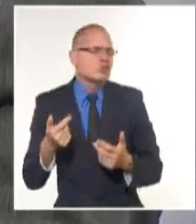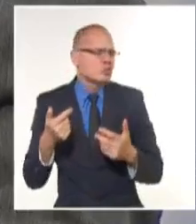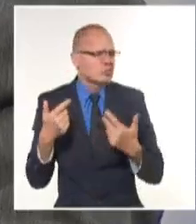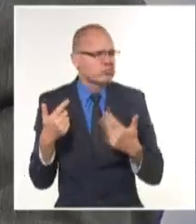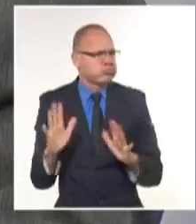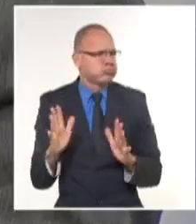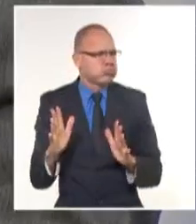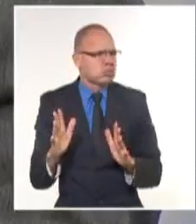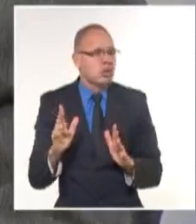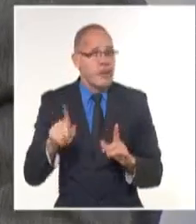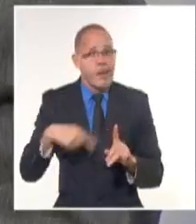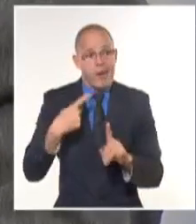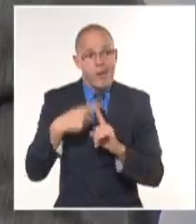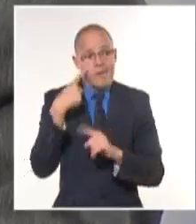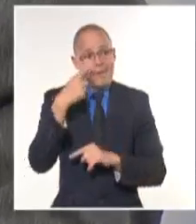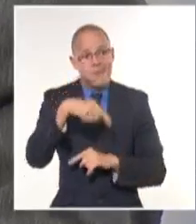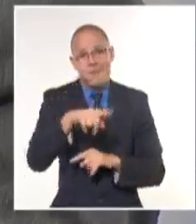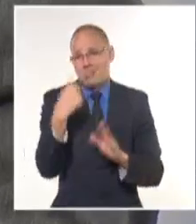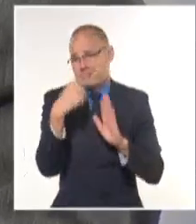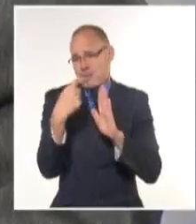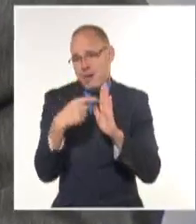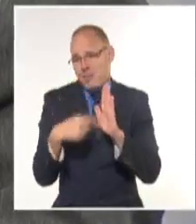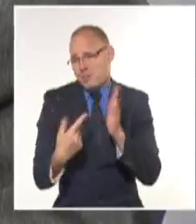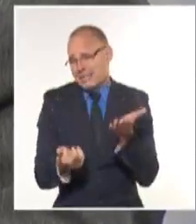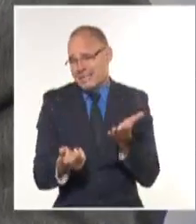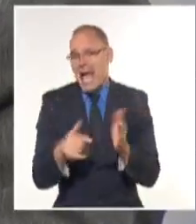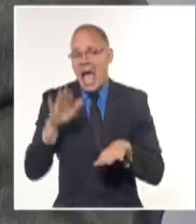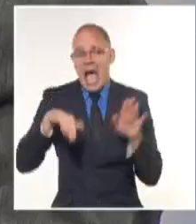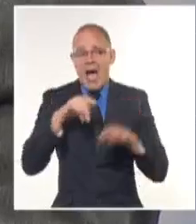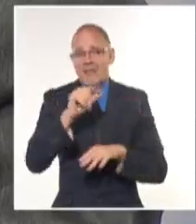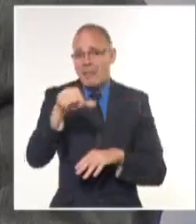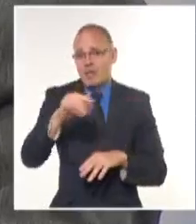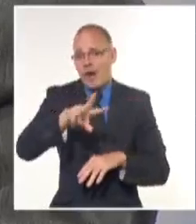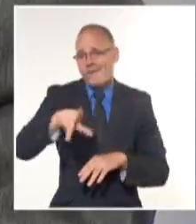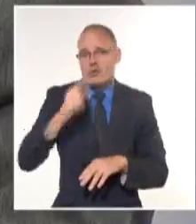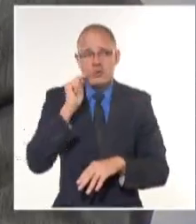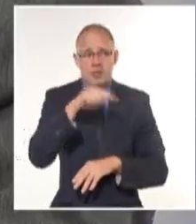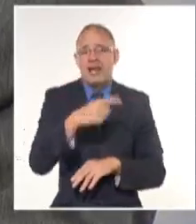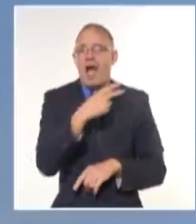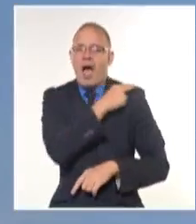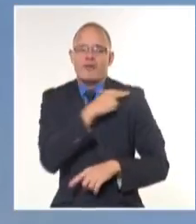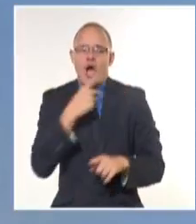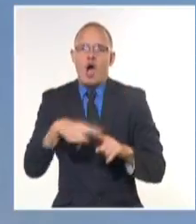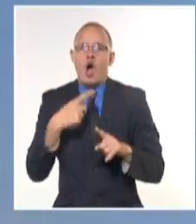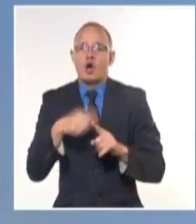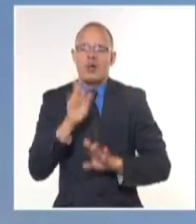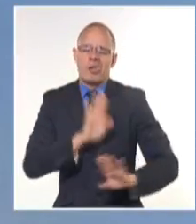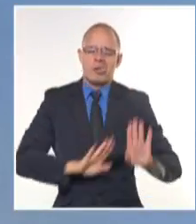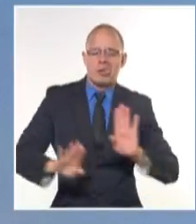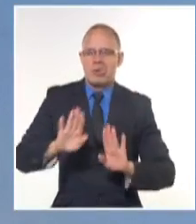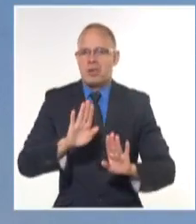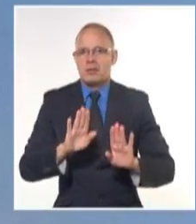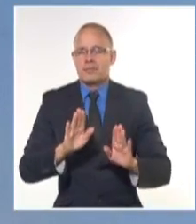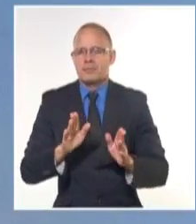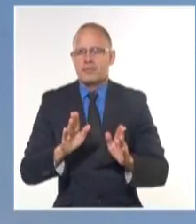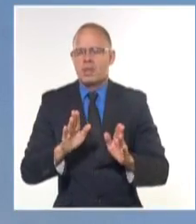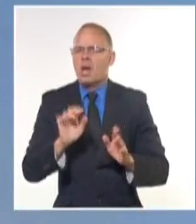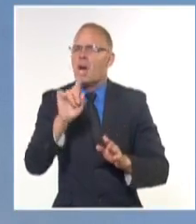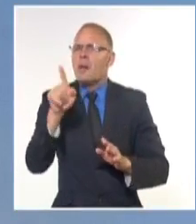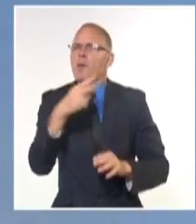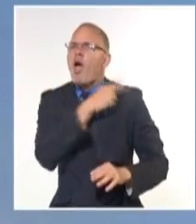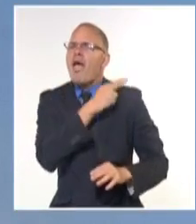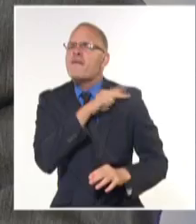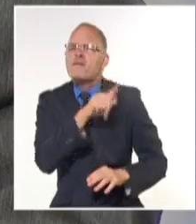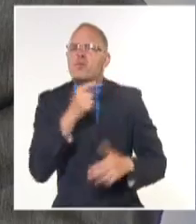otras manifestaciones incluso de encubrimiento, de no depuración e investigación de hechos que se conocían. ¿Dónde están los jefes de ese lugar que permitieron